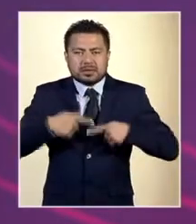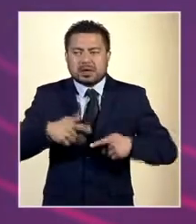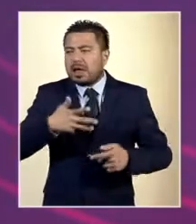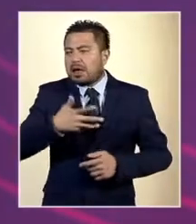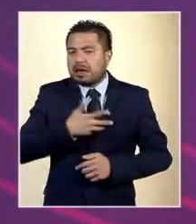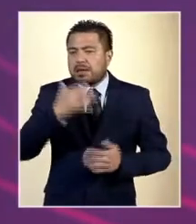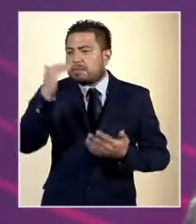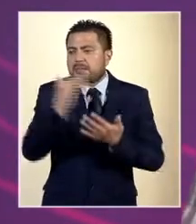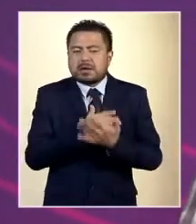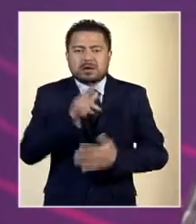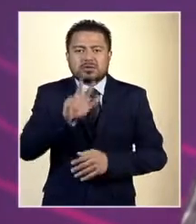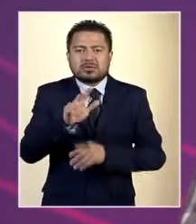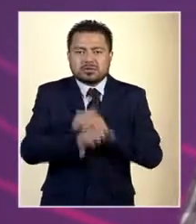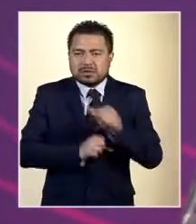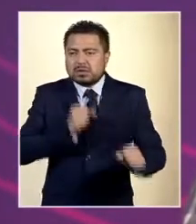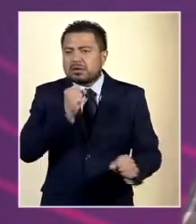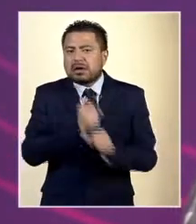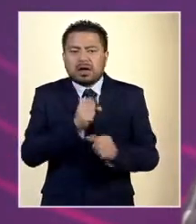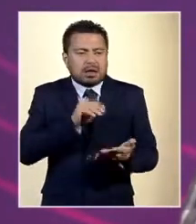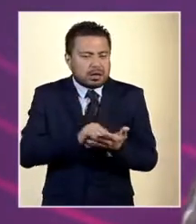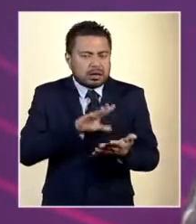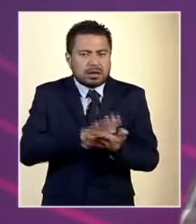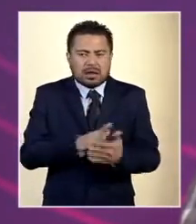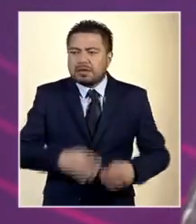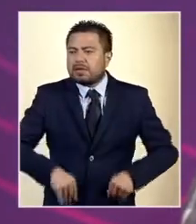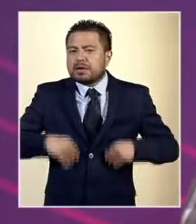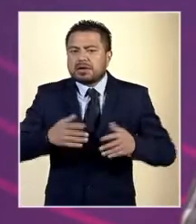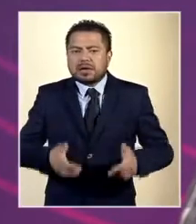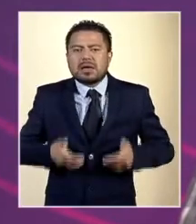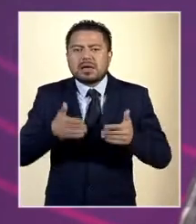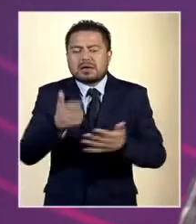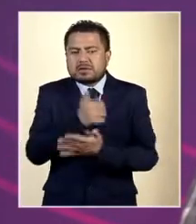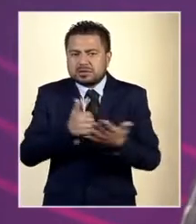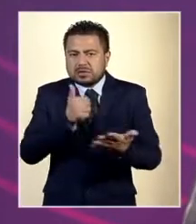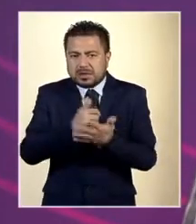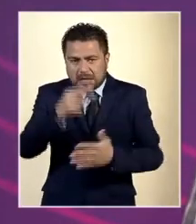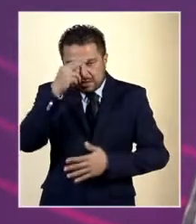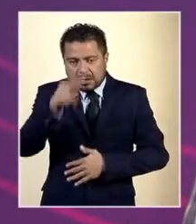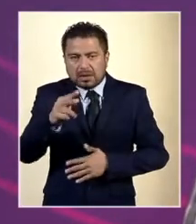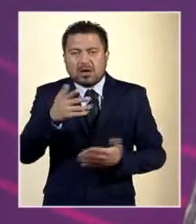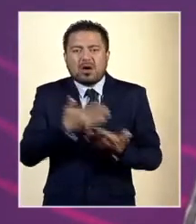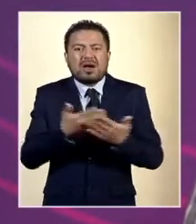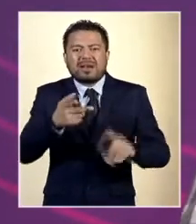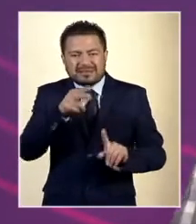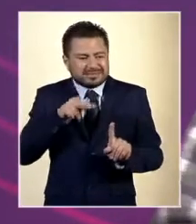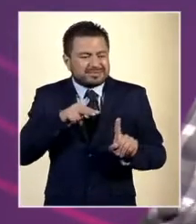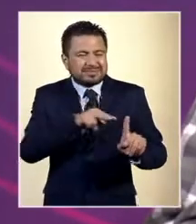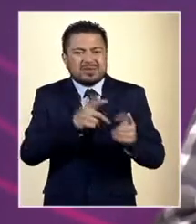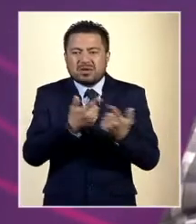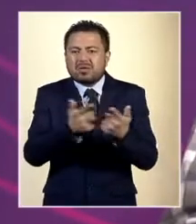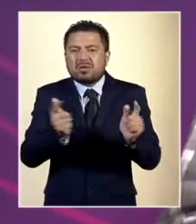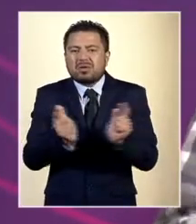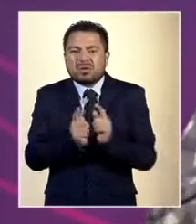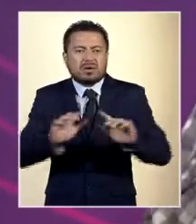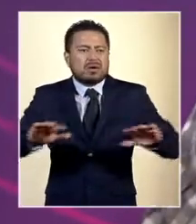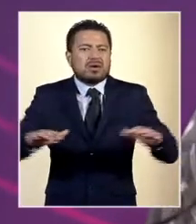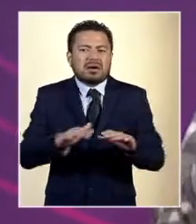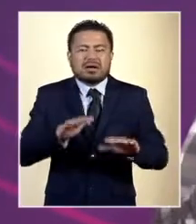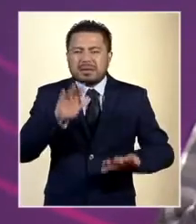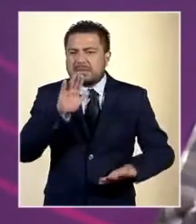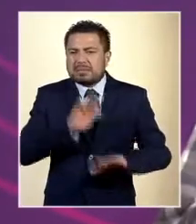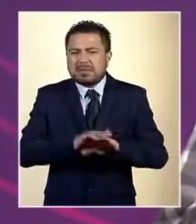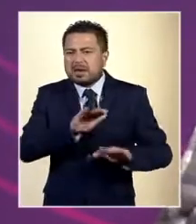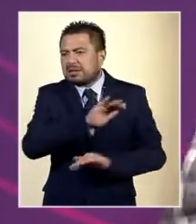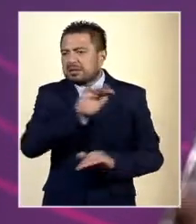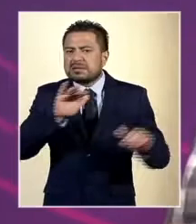tienen menos de 18 años, que están también habitando en las calles de la Ciudad de México. Entonces, como verás, es un grupo